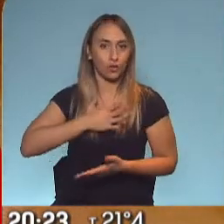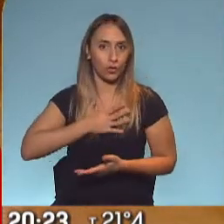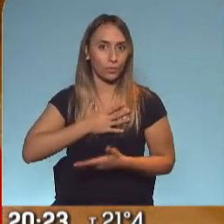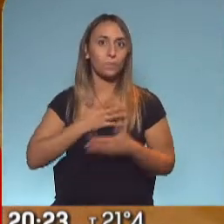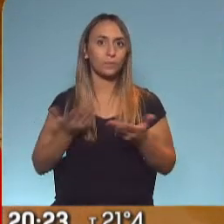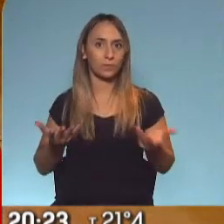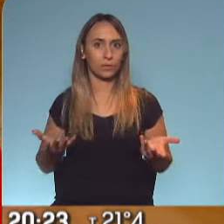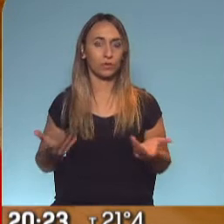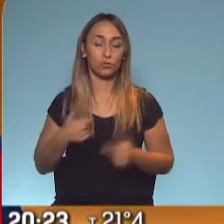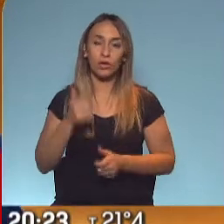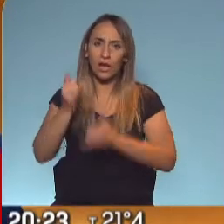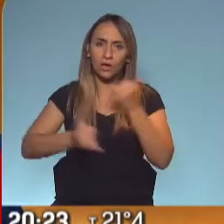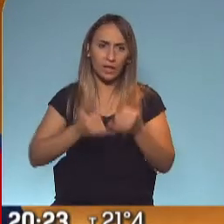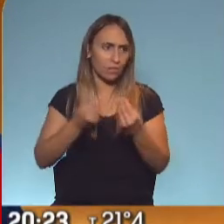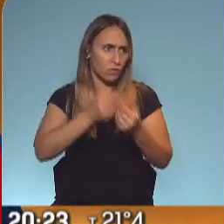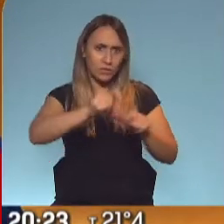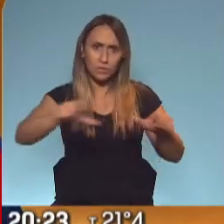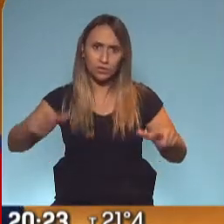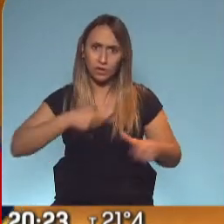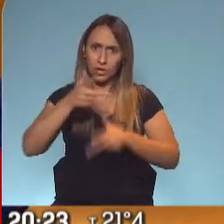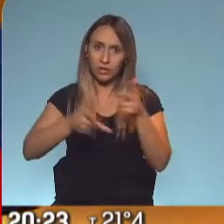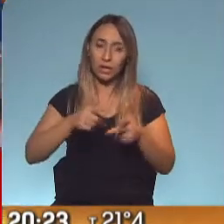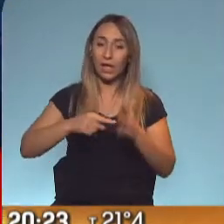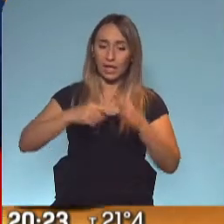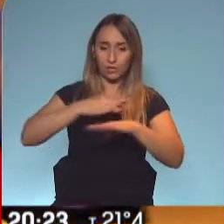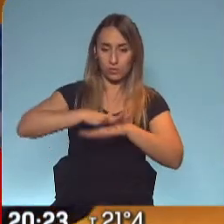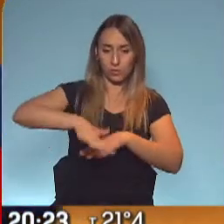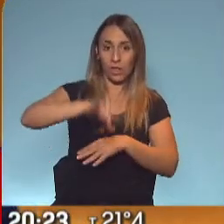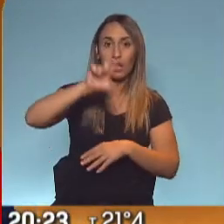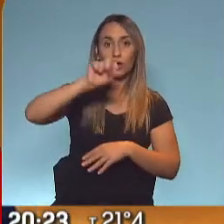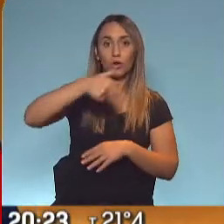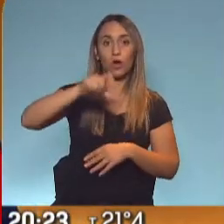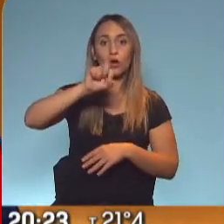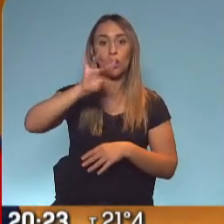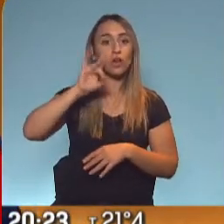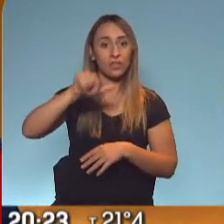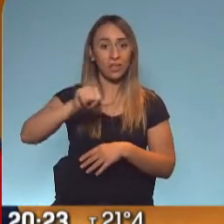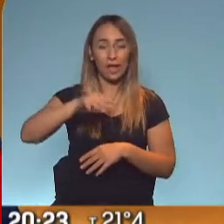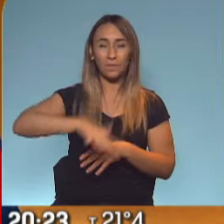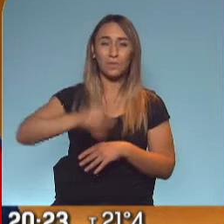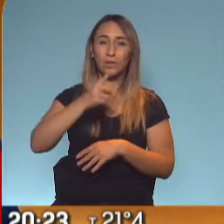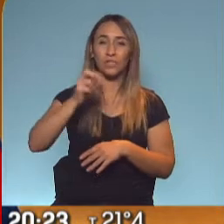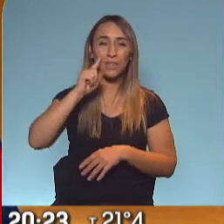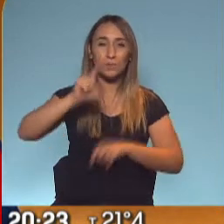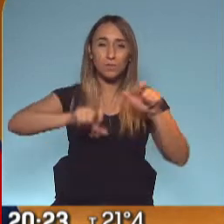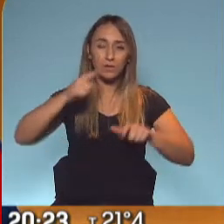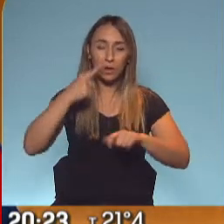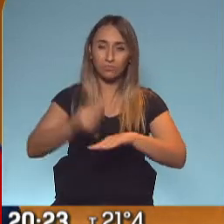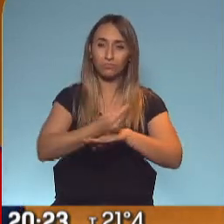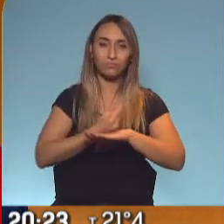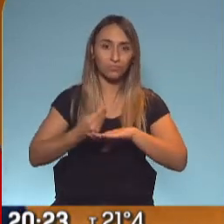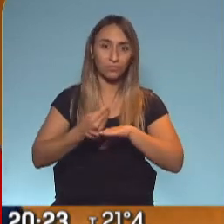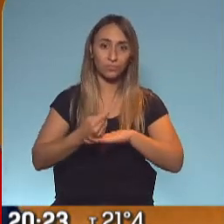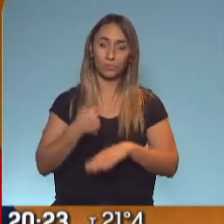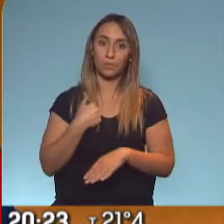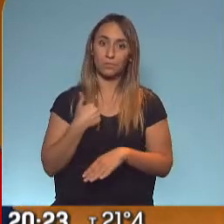muchos la situación de una ciudad de Concordia, que eso se replica en todas las ciudades de la Argentina, una ciudad de 200.000 habitantes. Cuando a